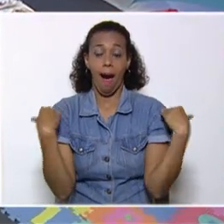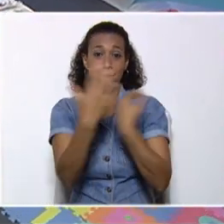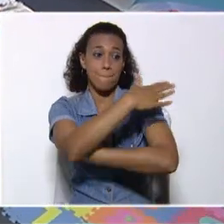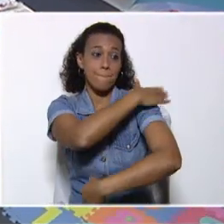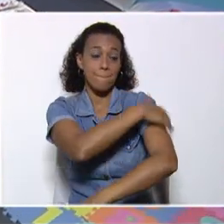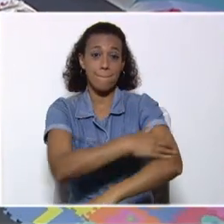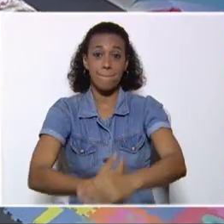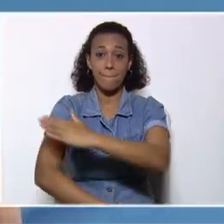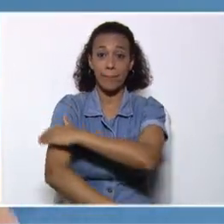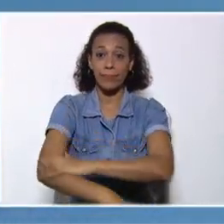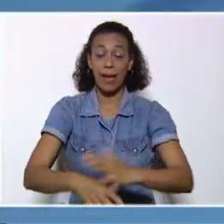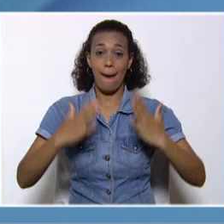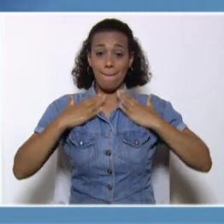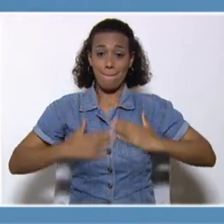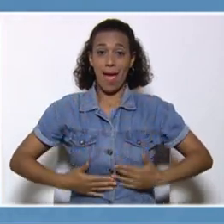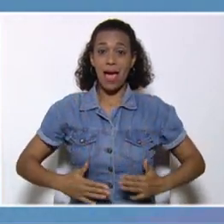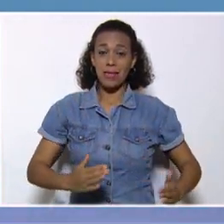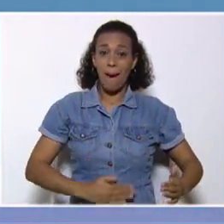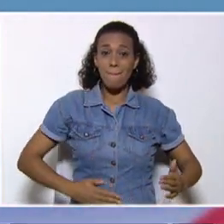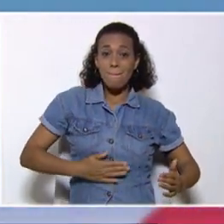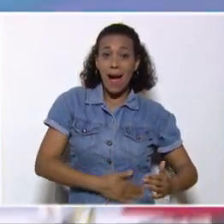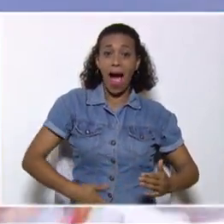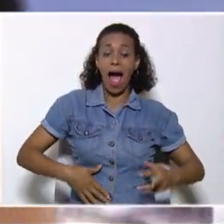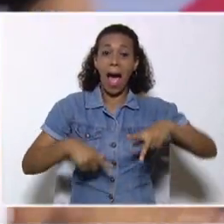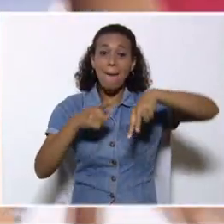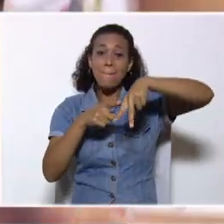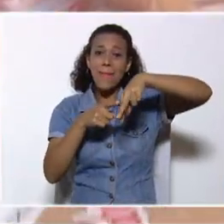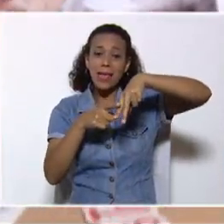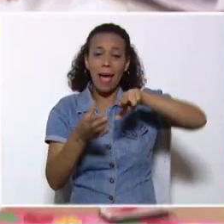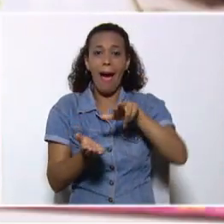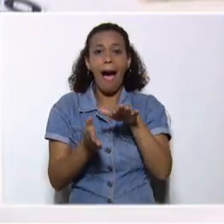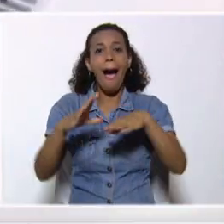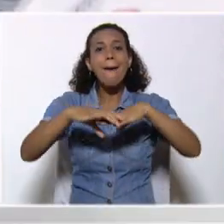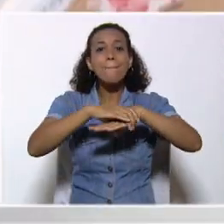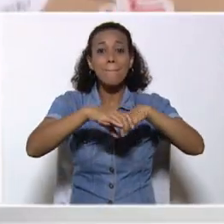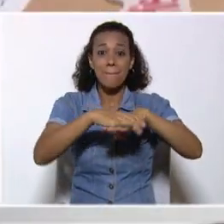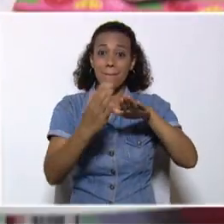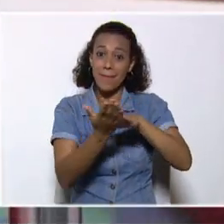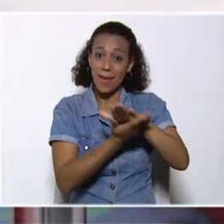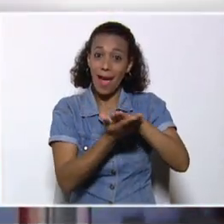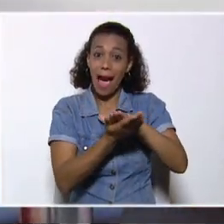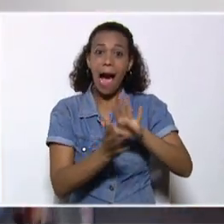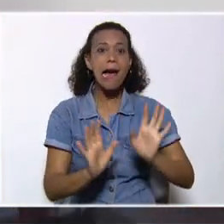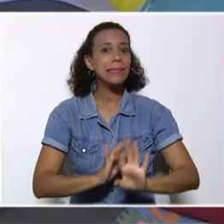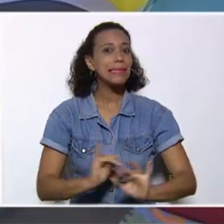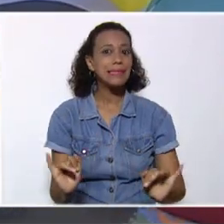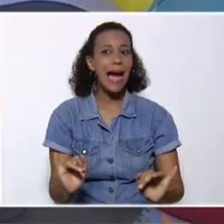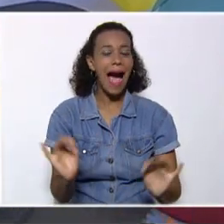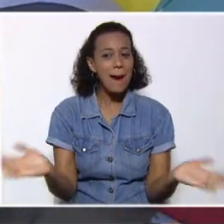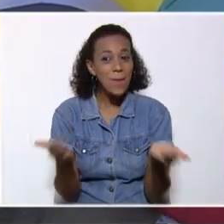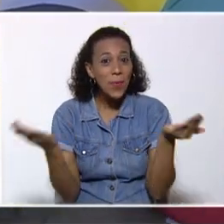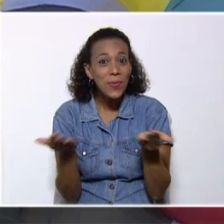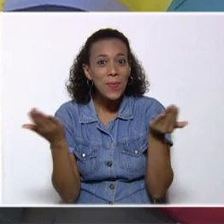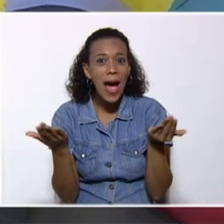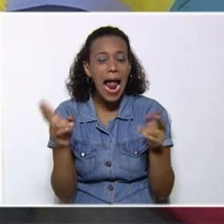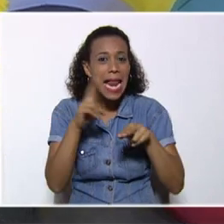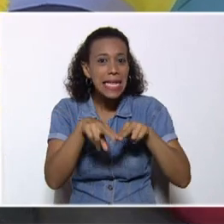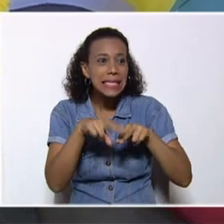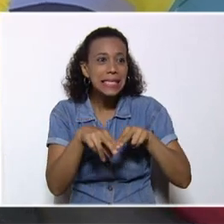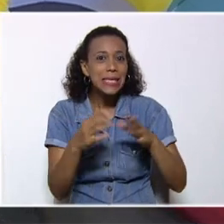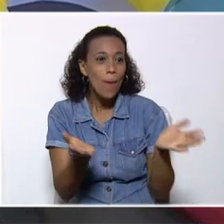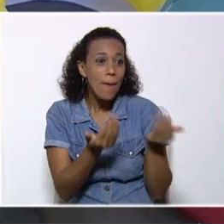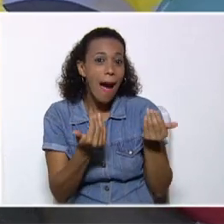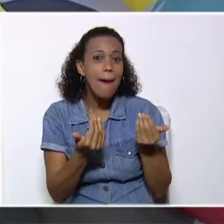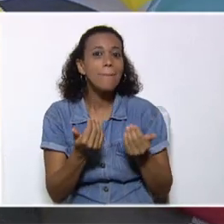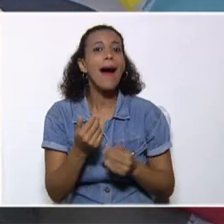brazos, manos, pecho, barriga, piernas y pie. Y así, pues, motivamos a nuestras niñas y a nuestros